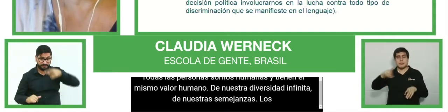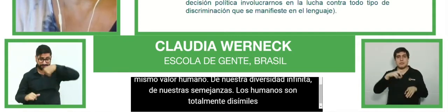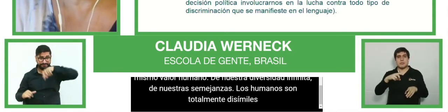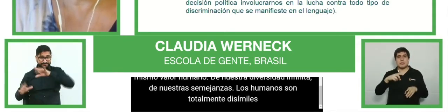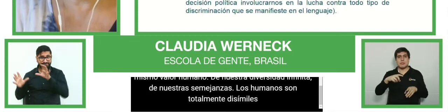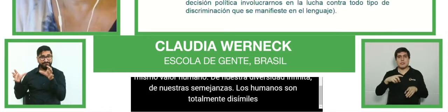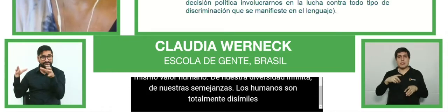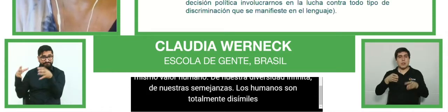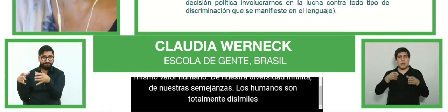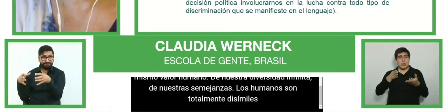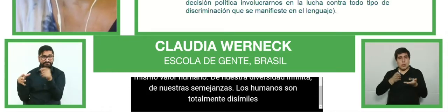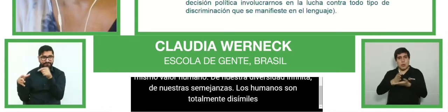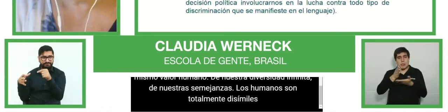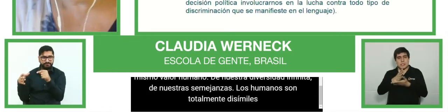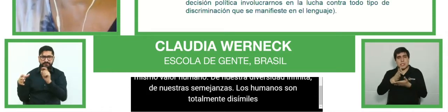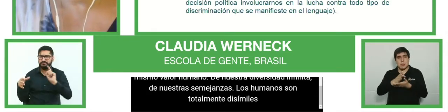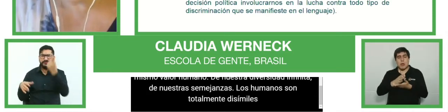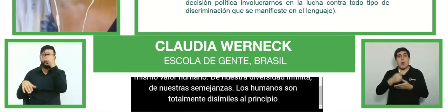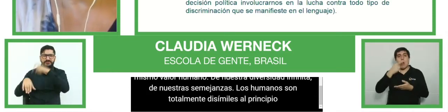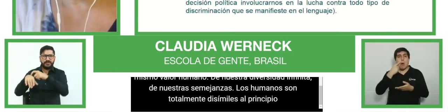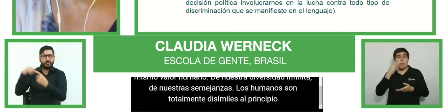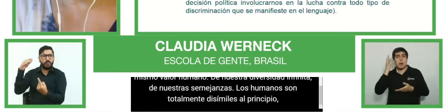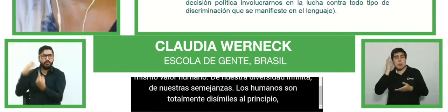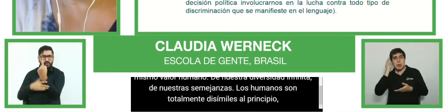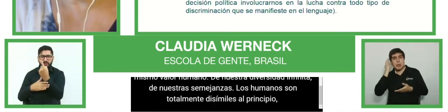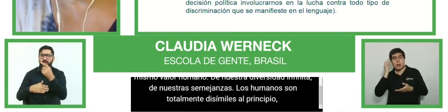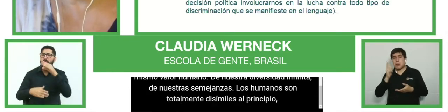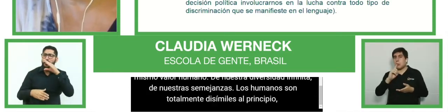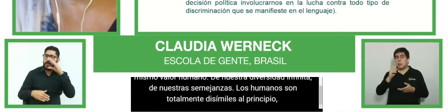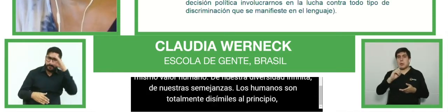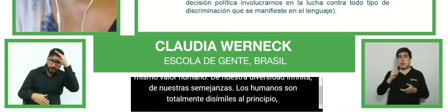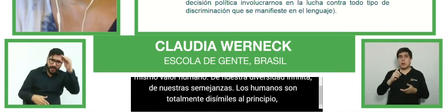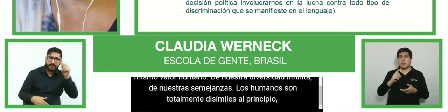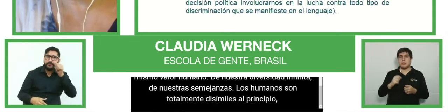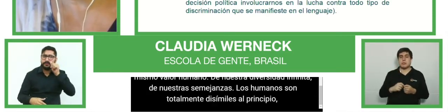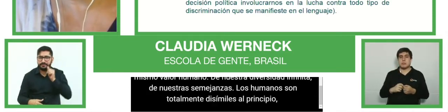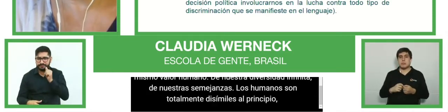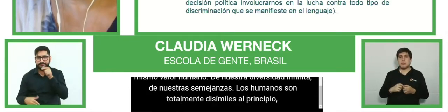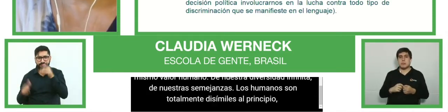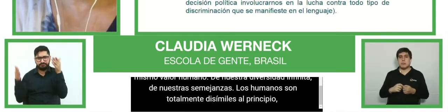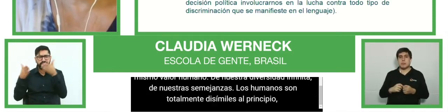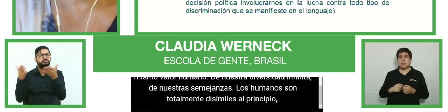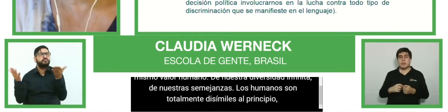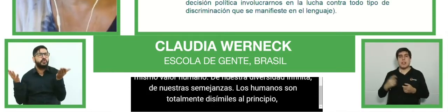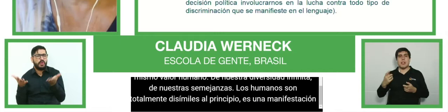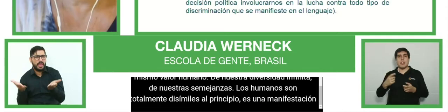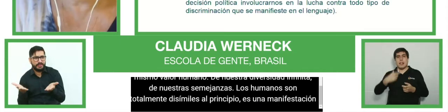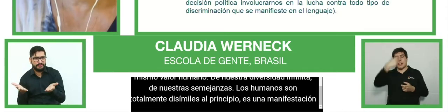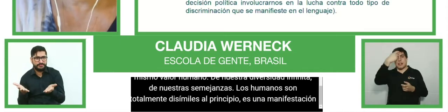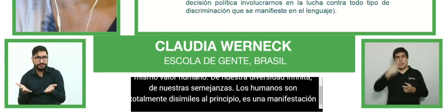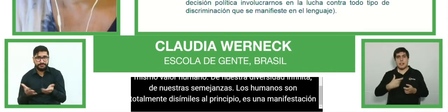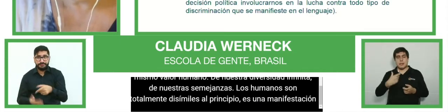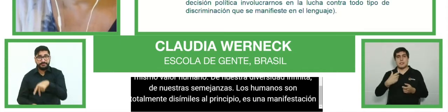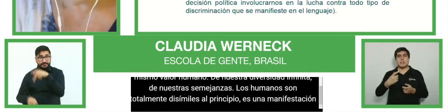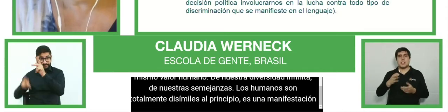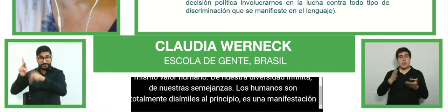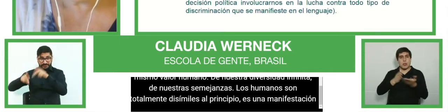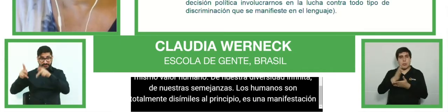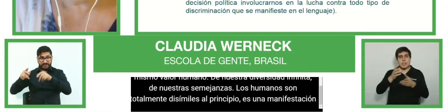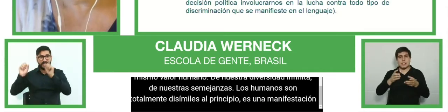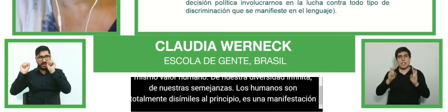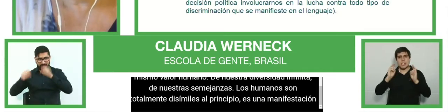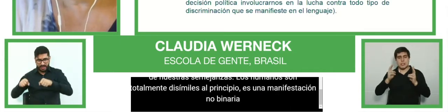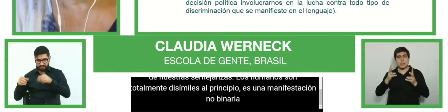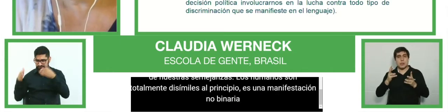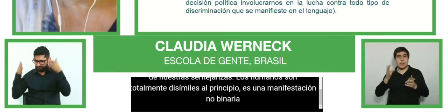por naturaleza. Una persona nunca nació como otra y esta asimetría aumenta a lo largo de